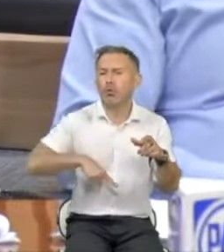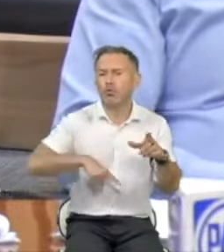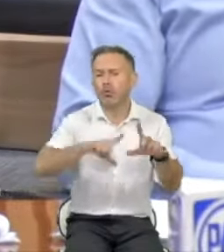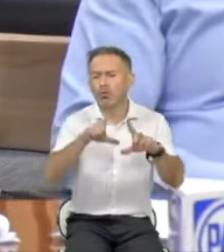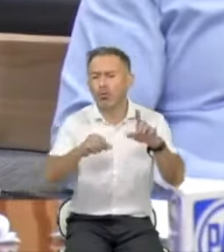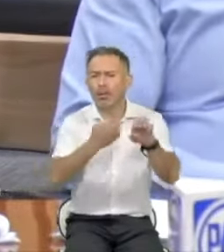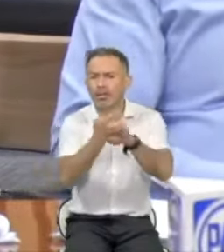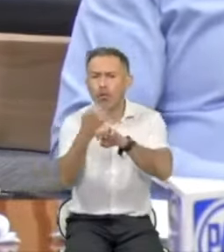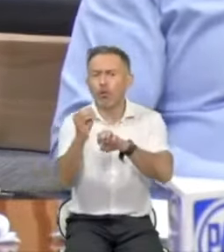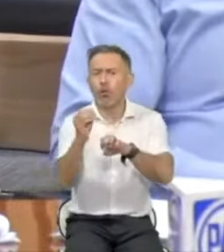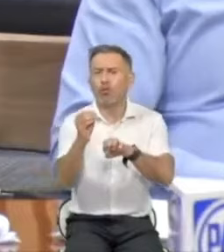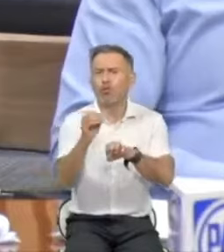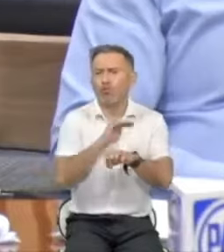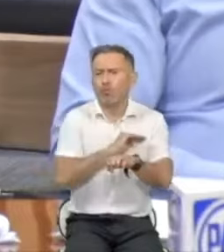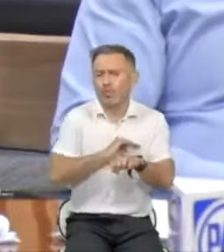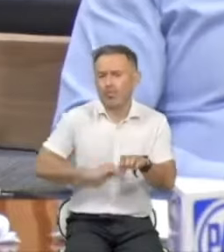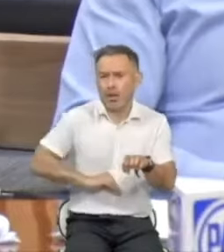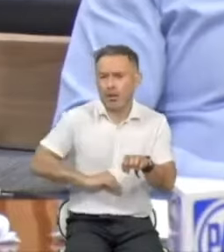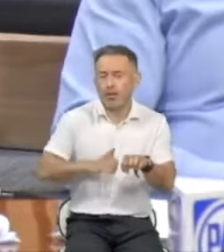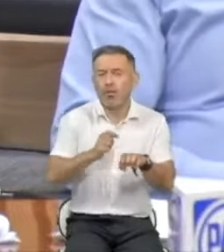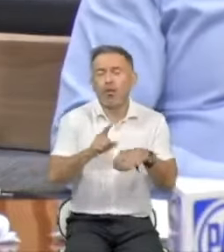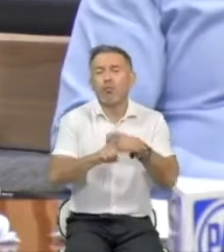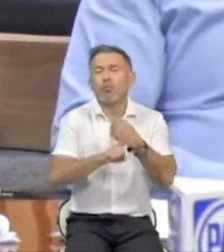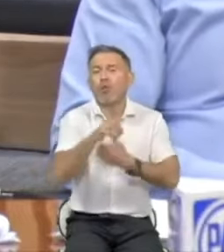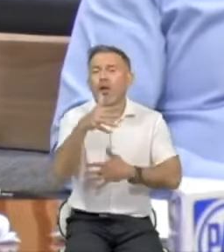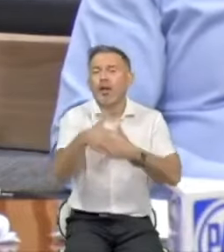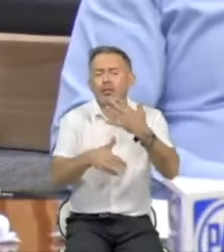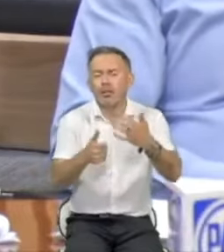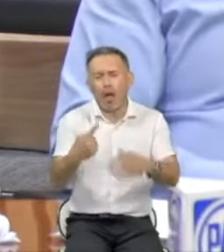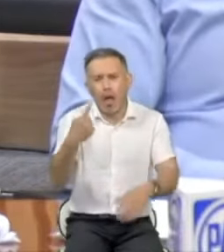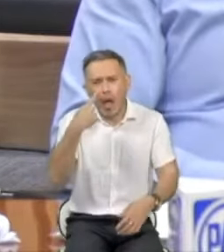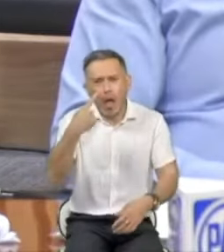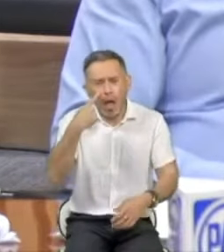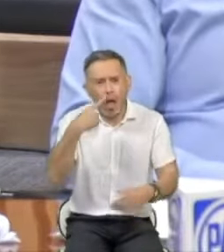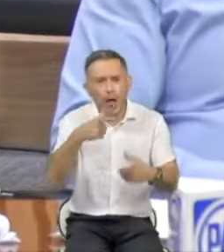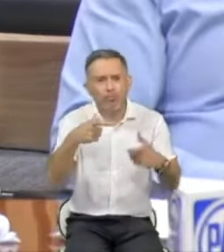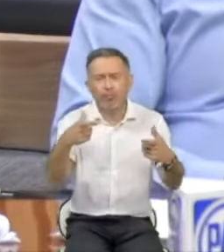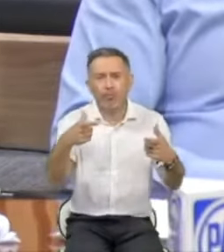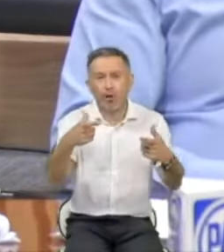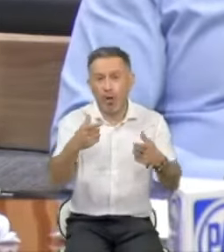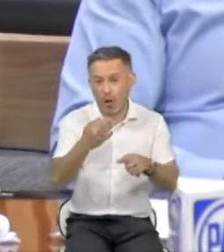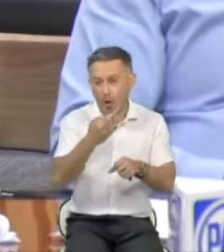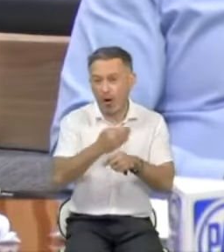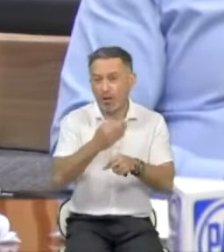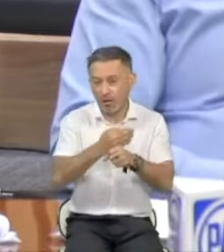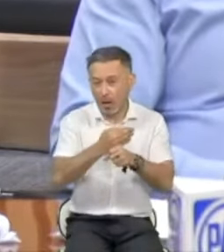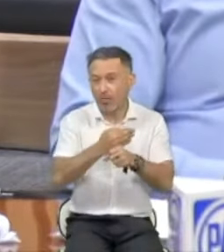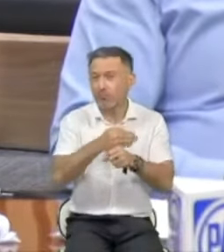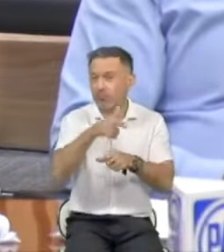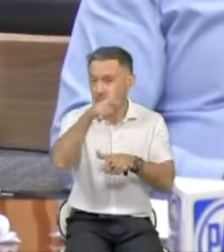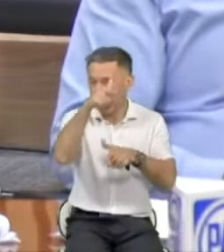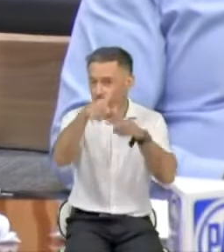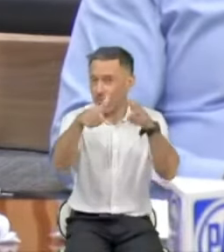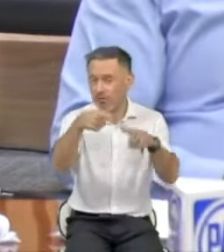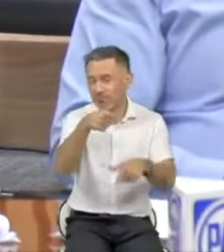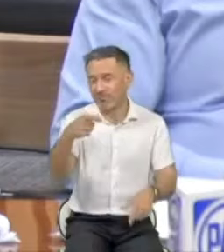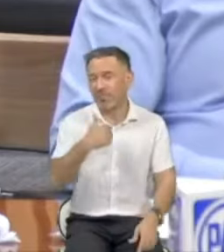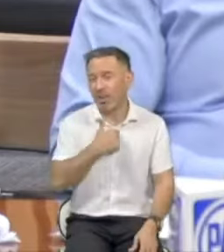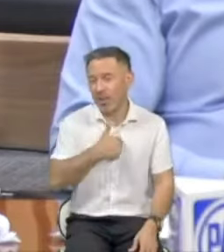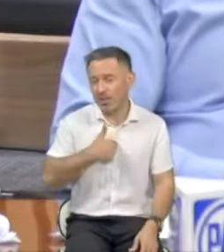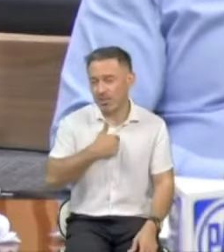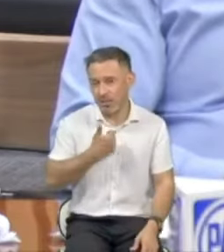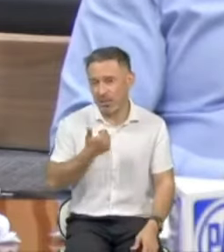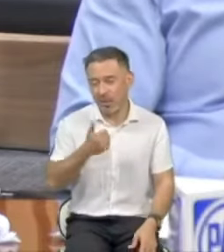donde la violencia no sea su sello y donde no tengamos que tener Y seguramente ya lo estamos teniendo por desgracia un nuevo